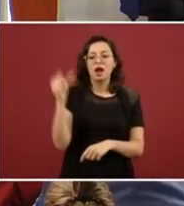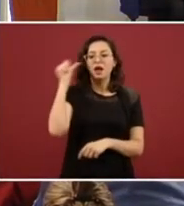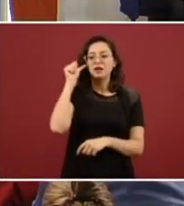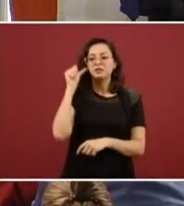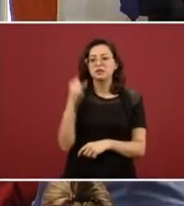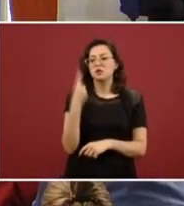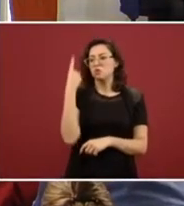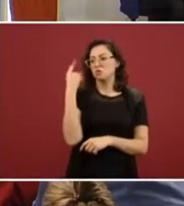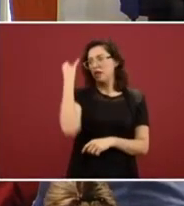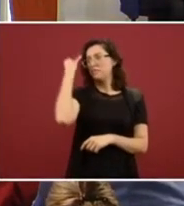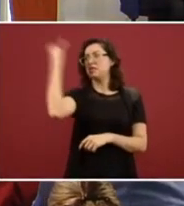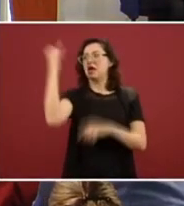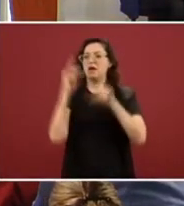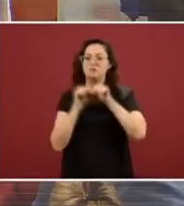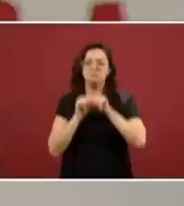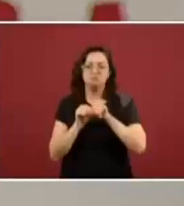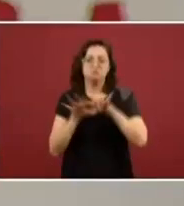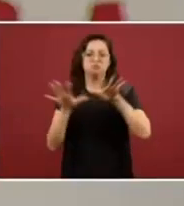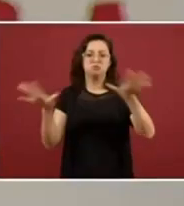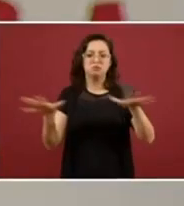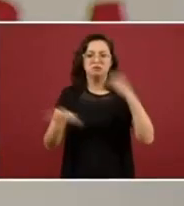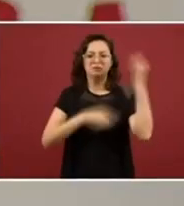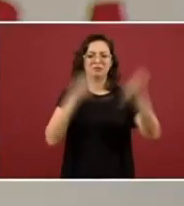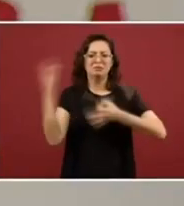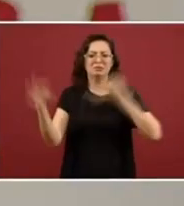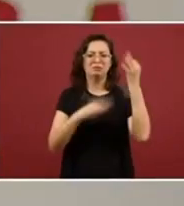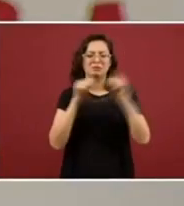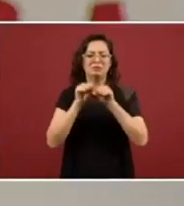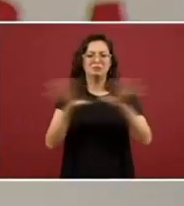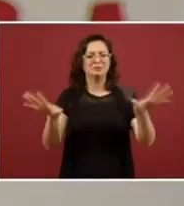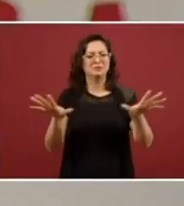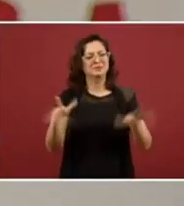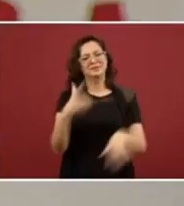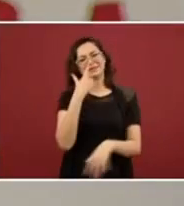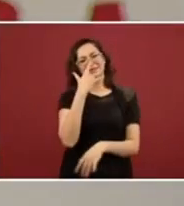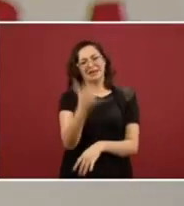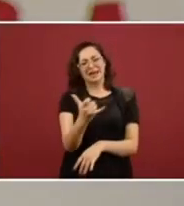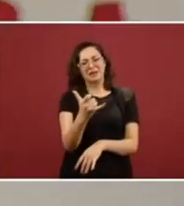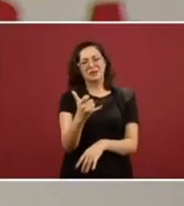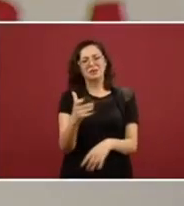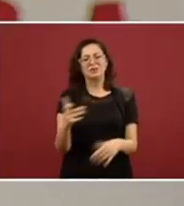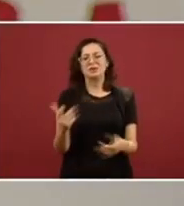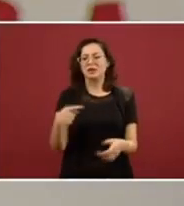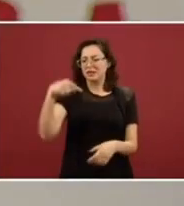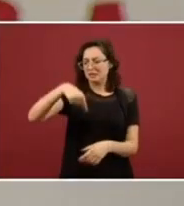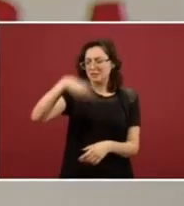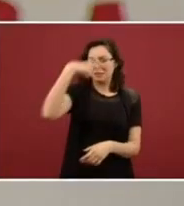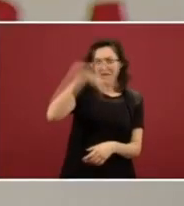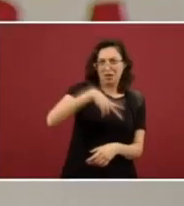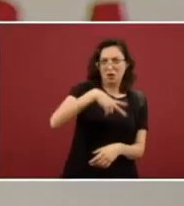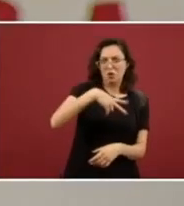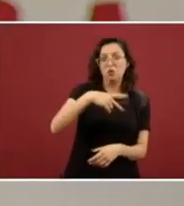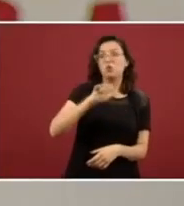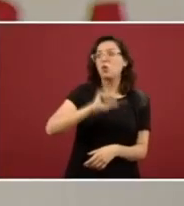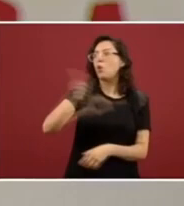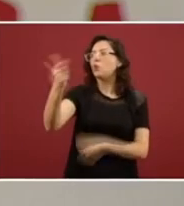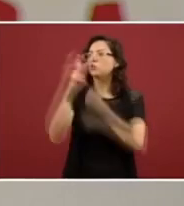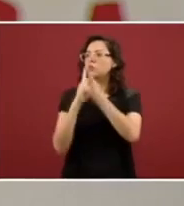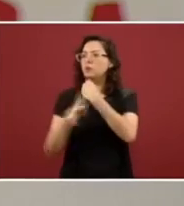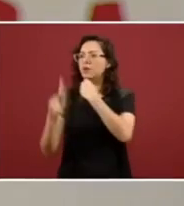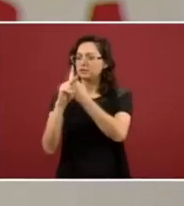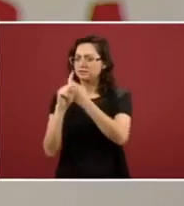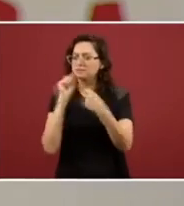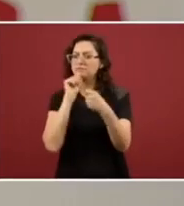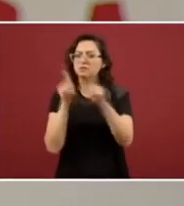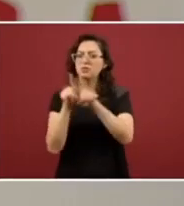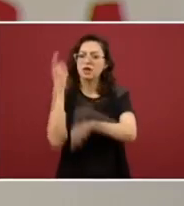propagando, de hecho desde anteayer, y nos llamó la atención que se estuvo propagando no sólo en México, sino en otros países, concretamente en